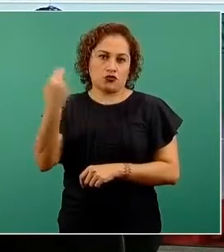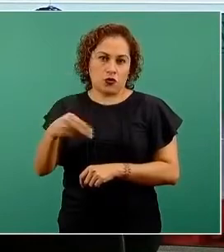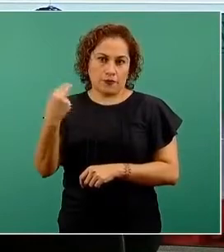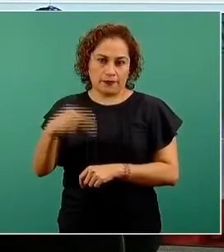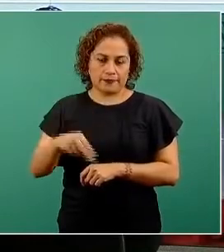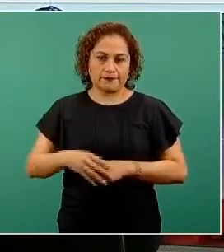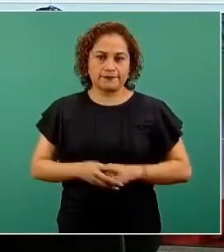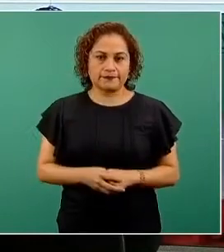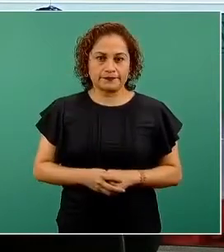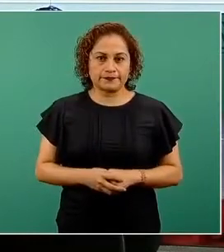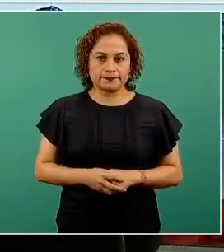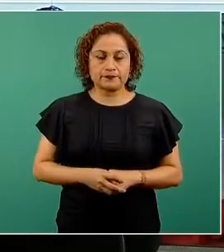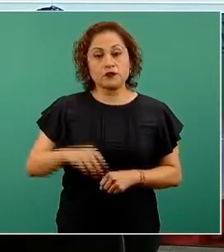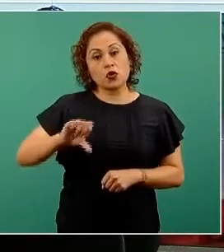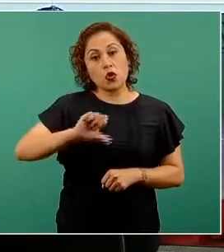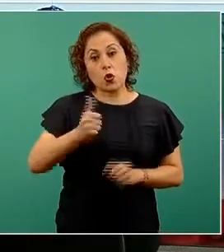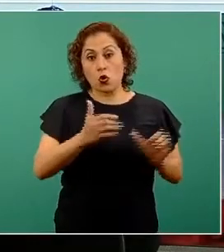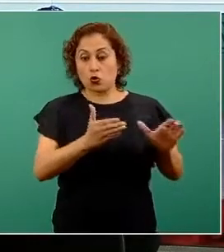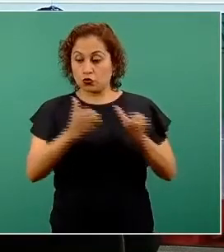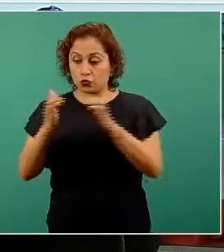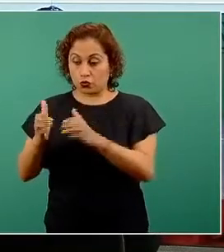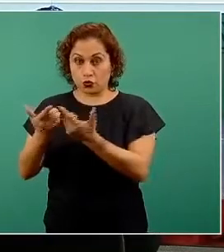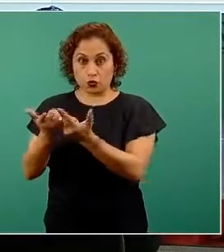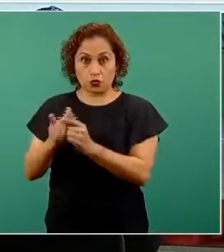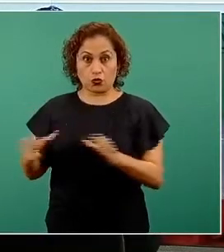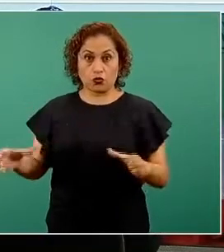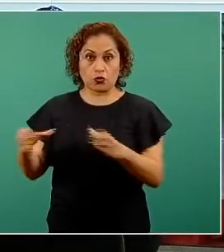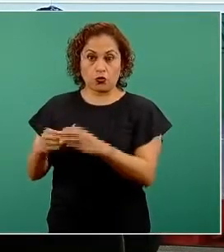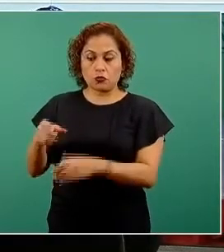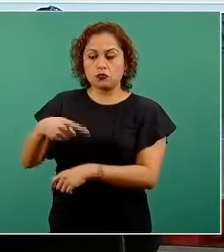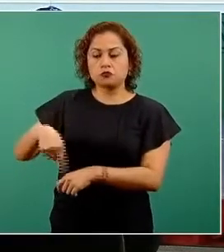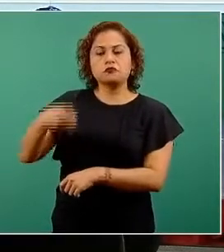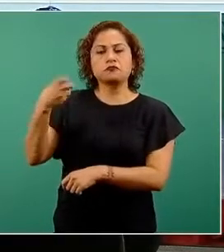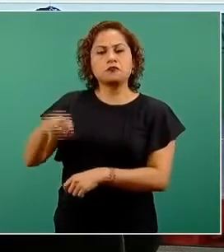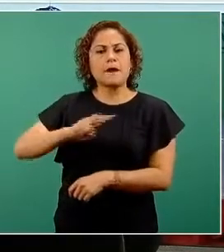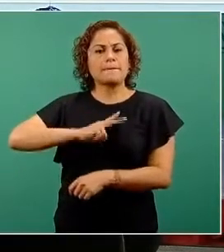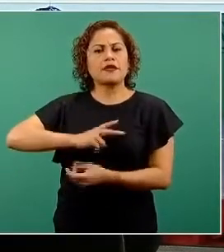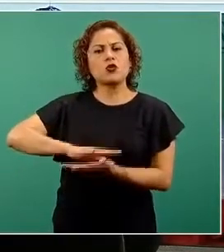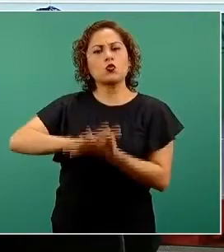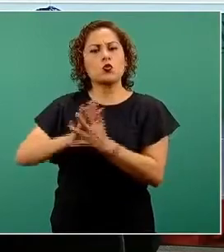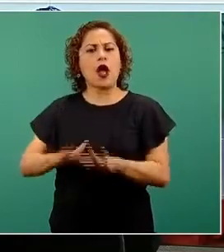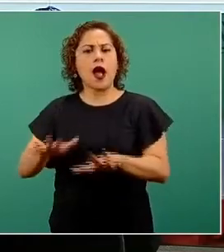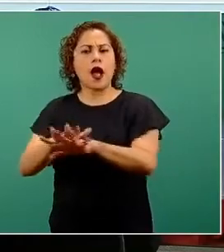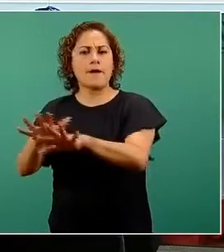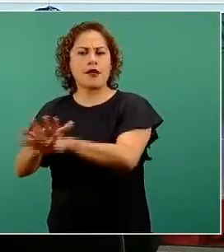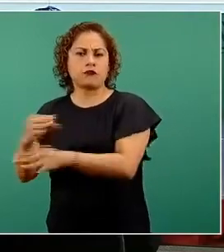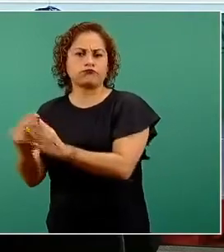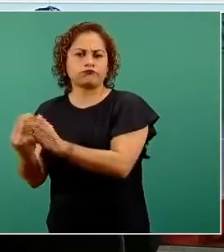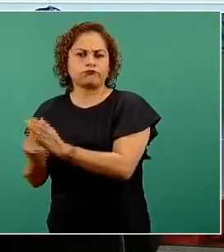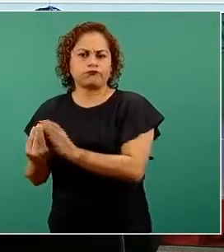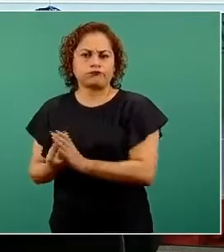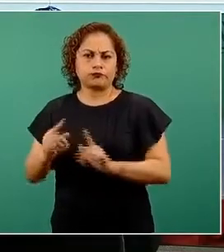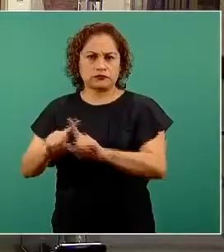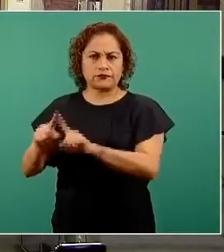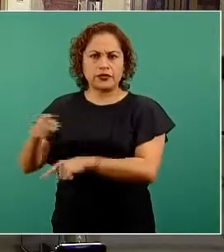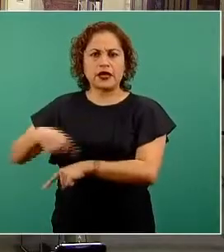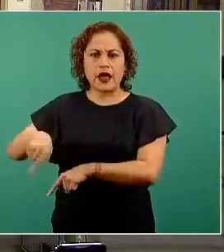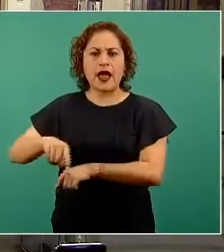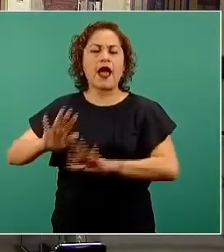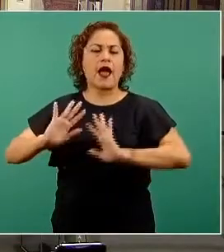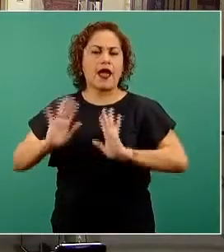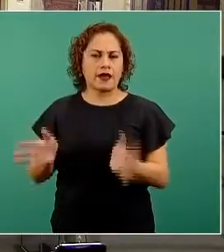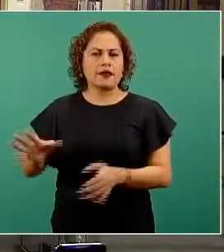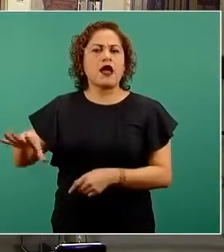También tenemos el otro grupo, que son las variantes de interés, es decir, variantes que se han ya identificado como tales, que tienen